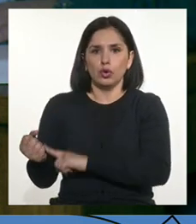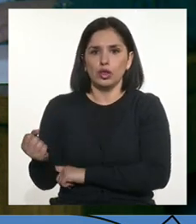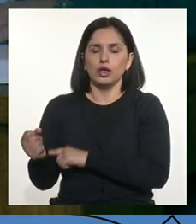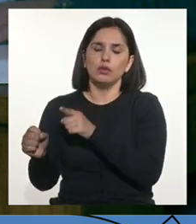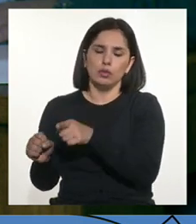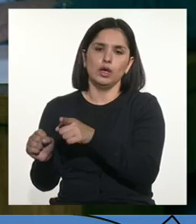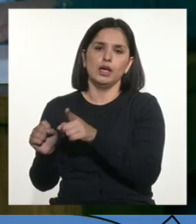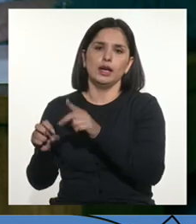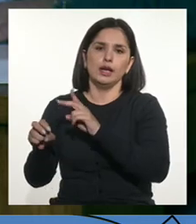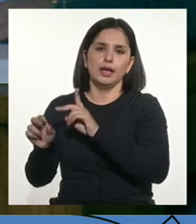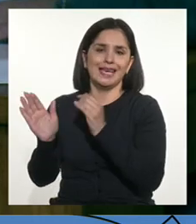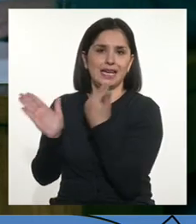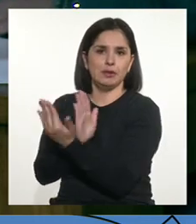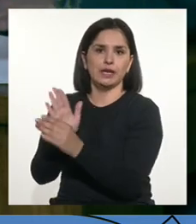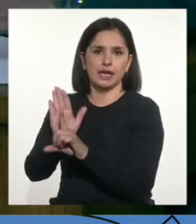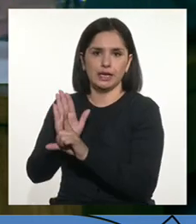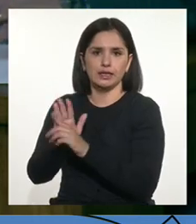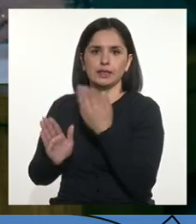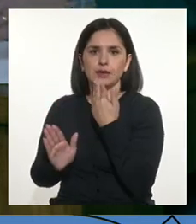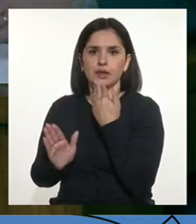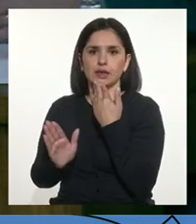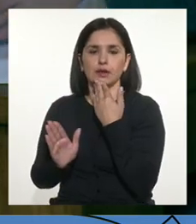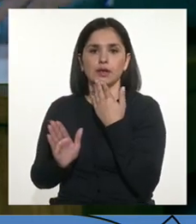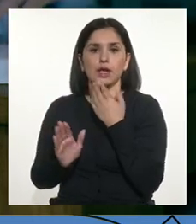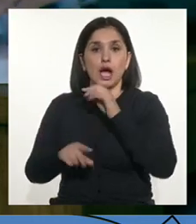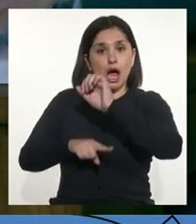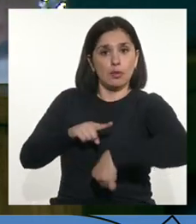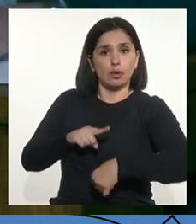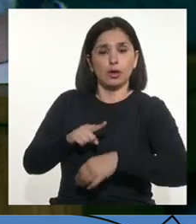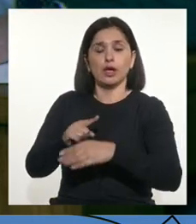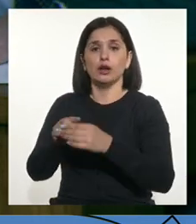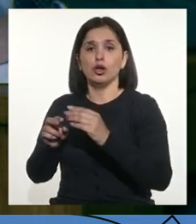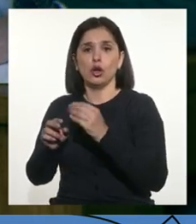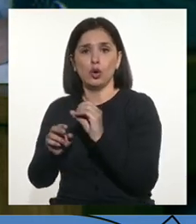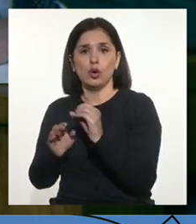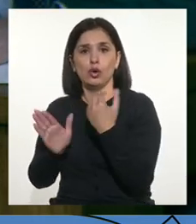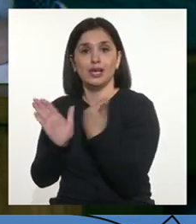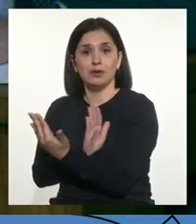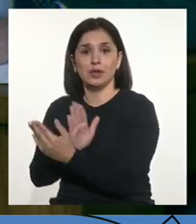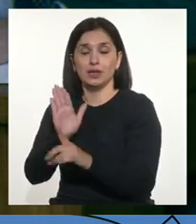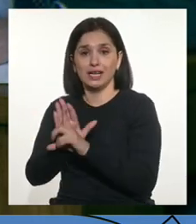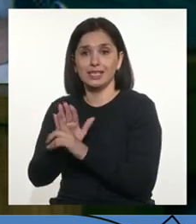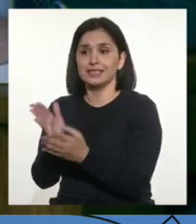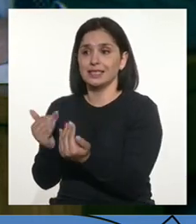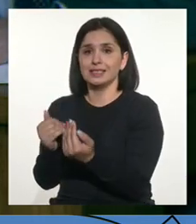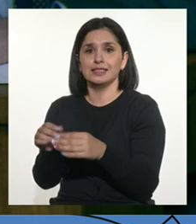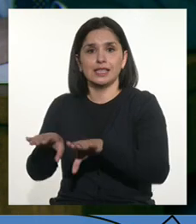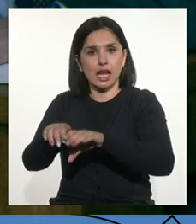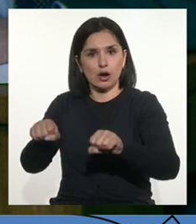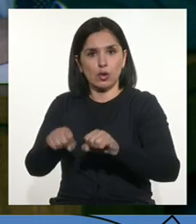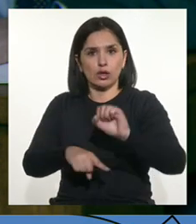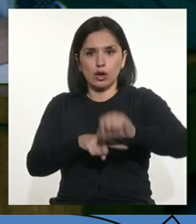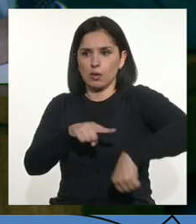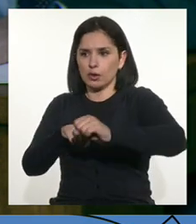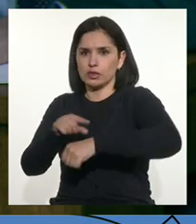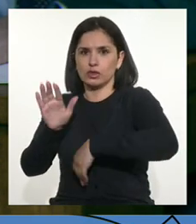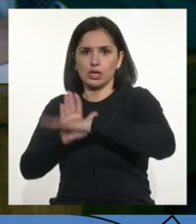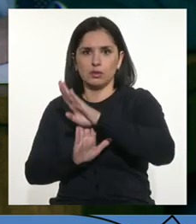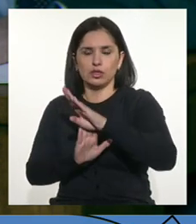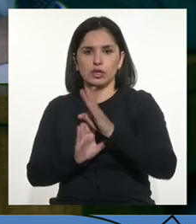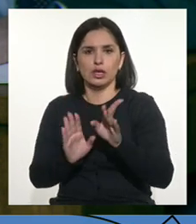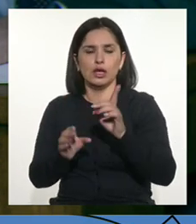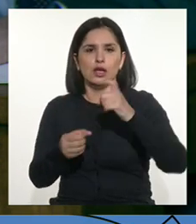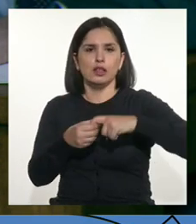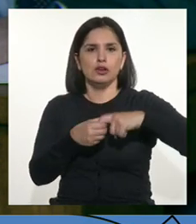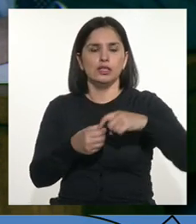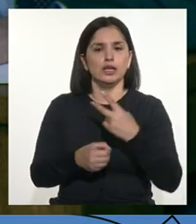definitiva para aprobar una ley o para derogarla se requiere el acuerdo la aprobación de la mayoría de los integrantes